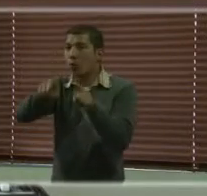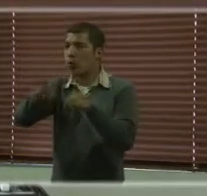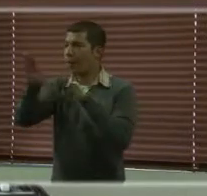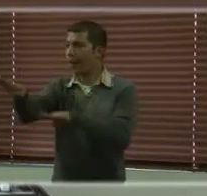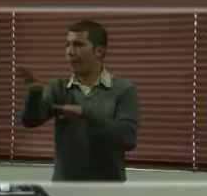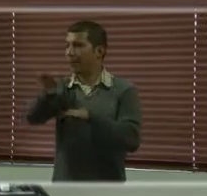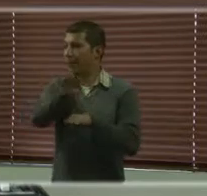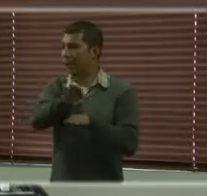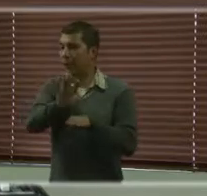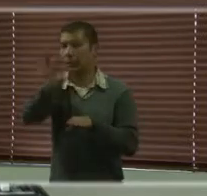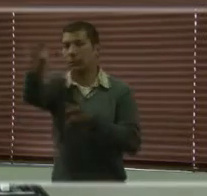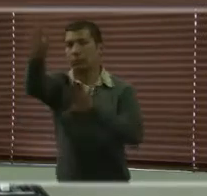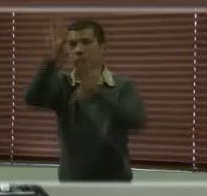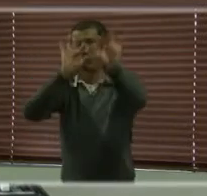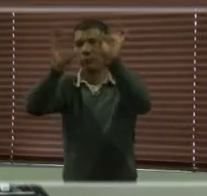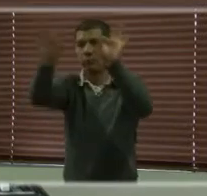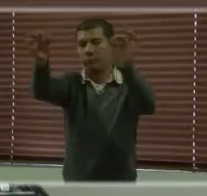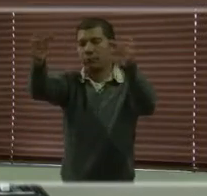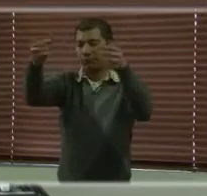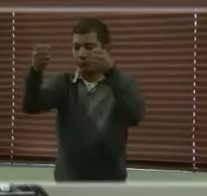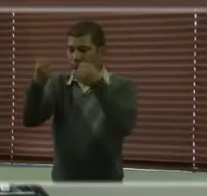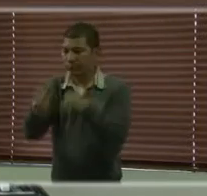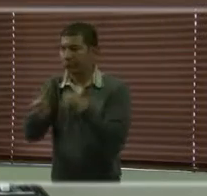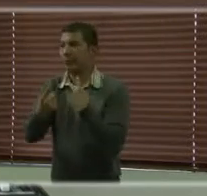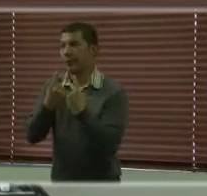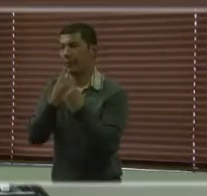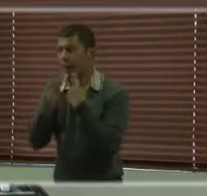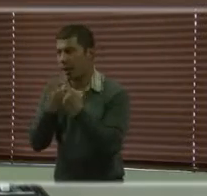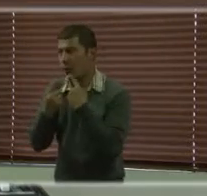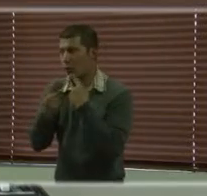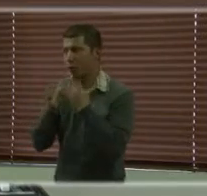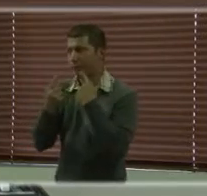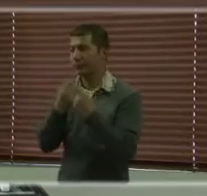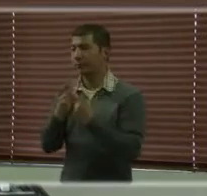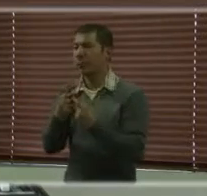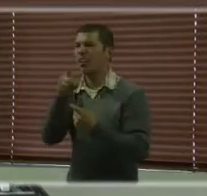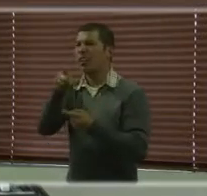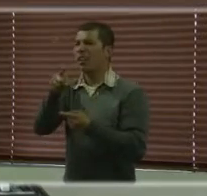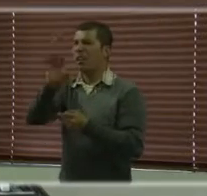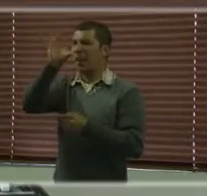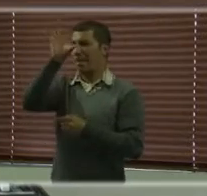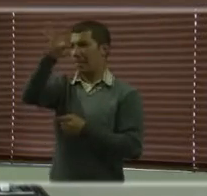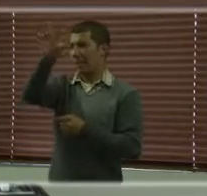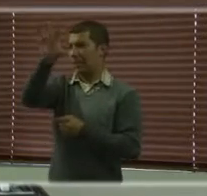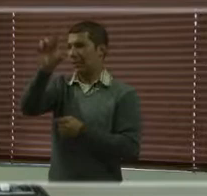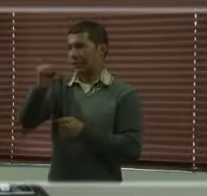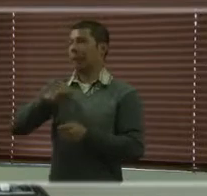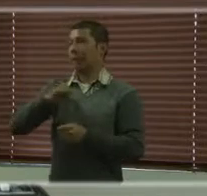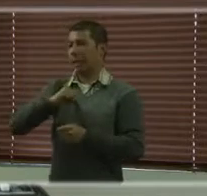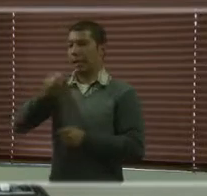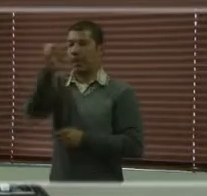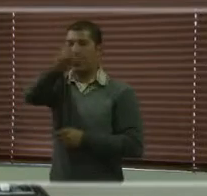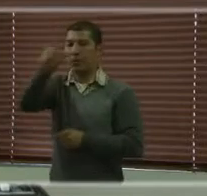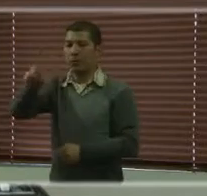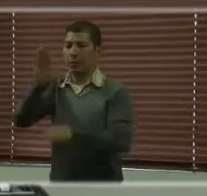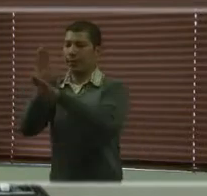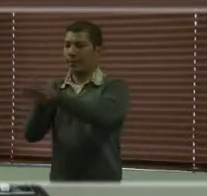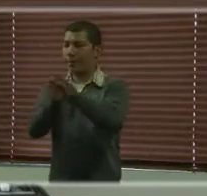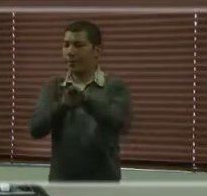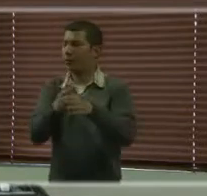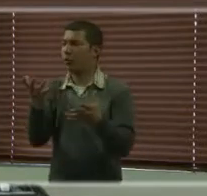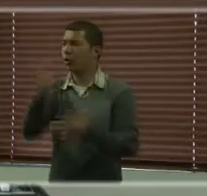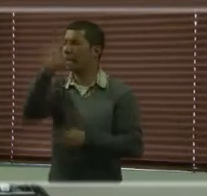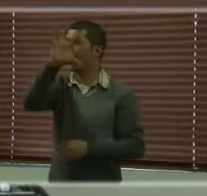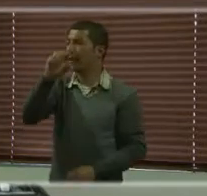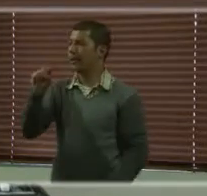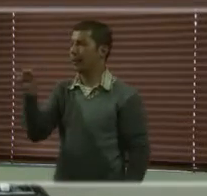ginebra ese diálogo se desarrolla en seis horas dividido en dos partes cada una de tres